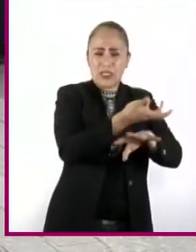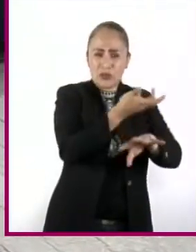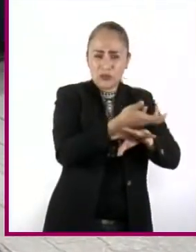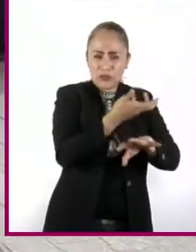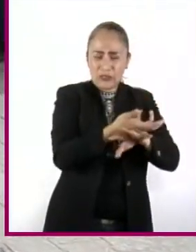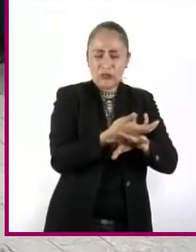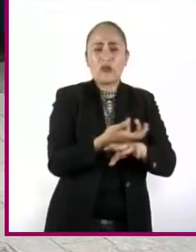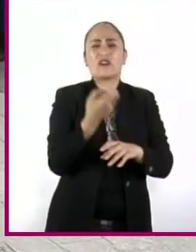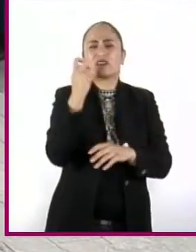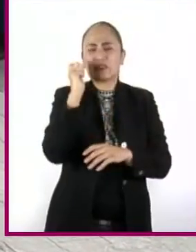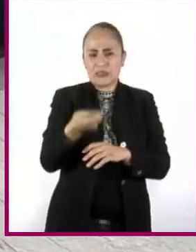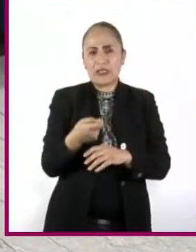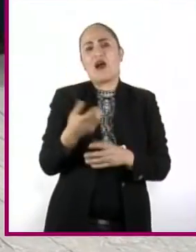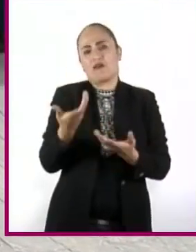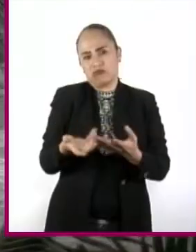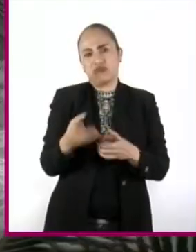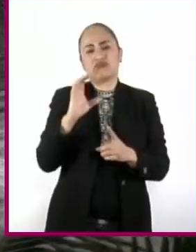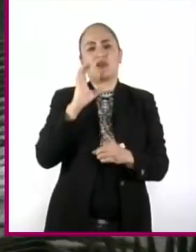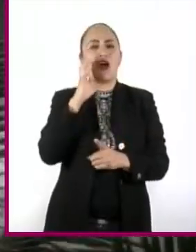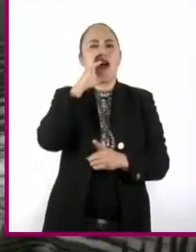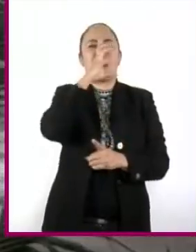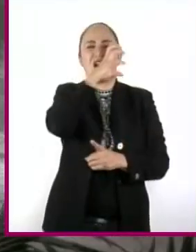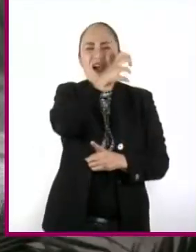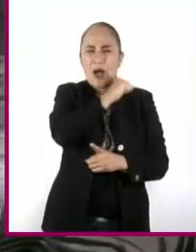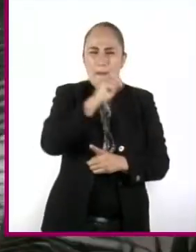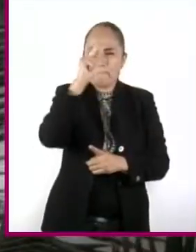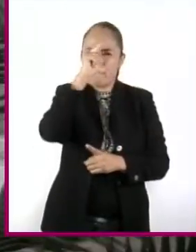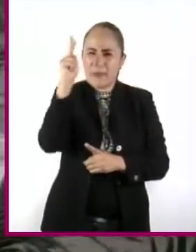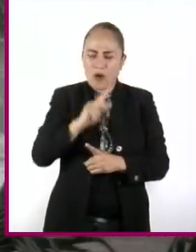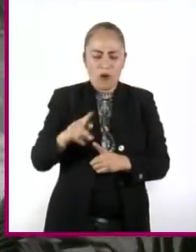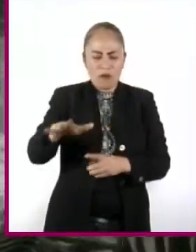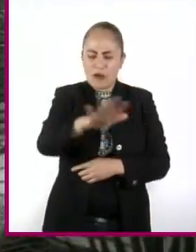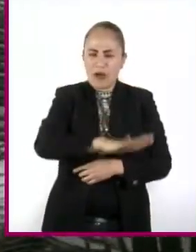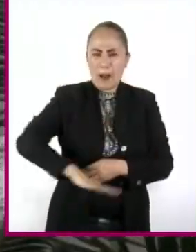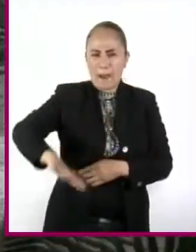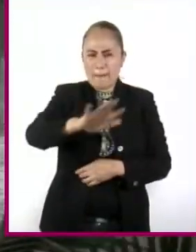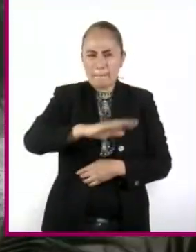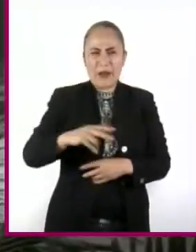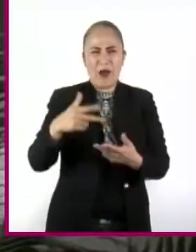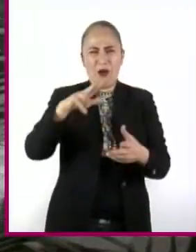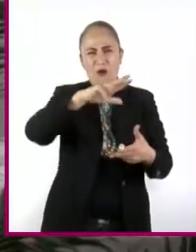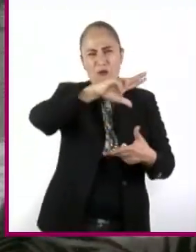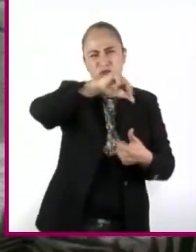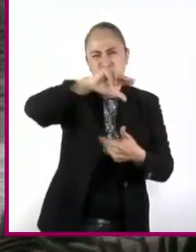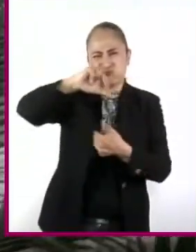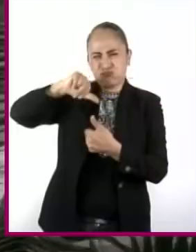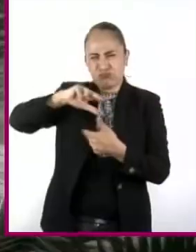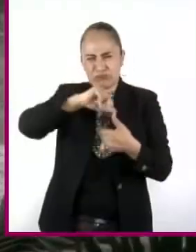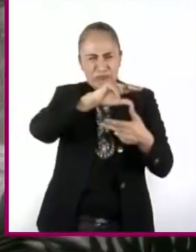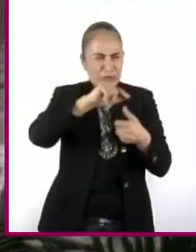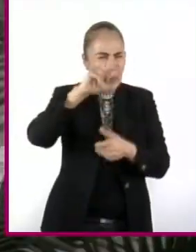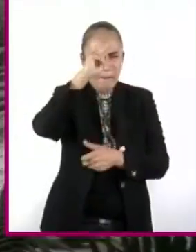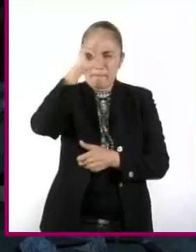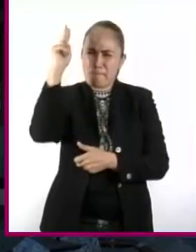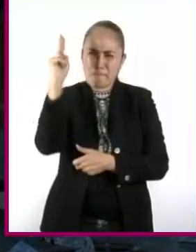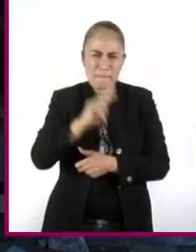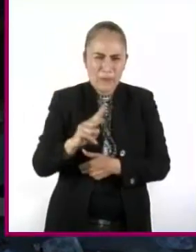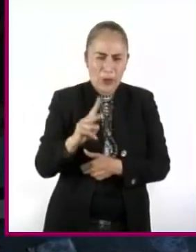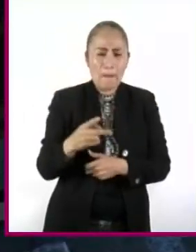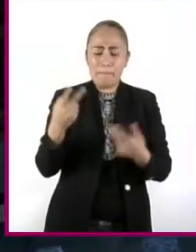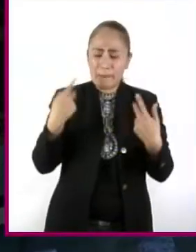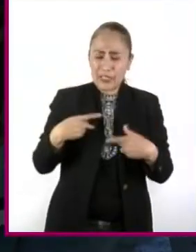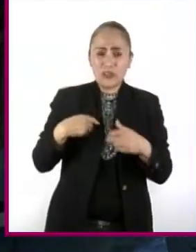fuerte componente climático. Ambas regiones han sido azotadas por eventos meteorológicos extremos, lo que obliga